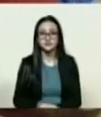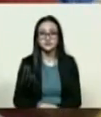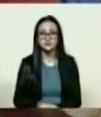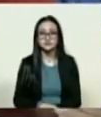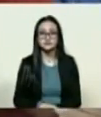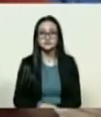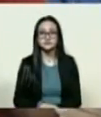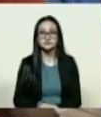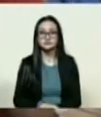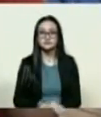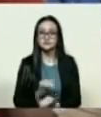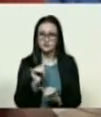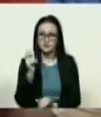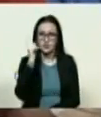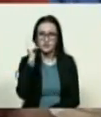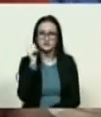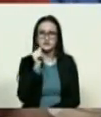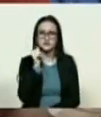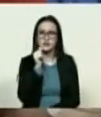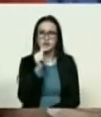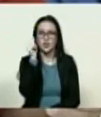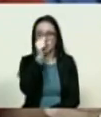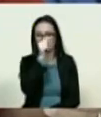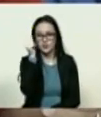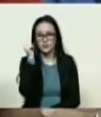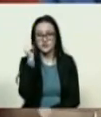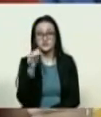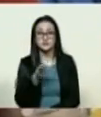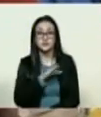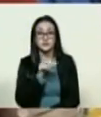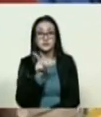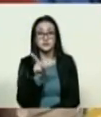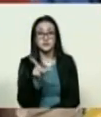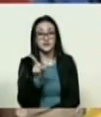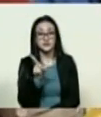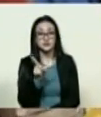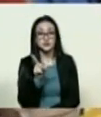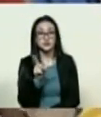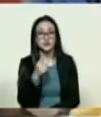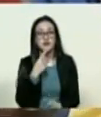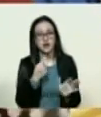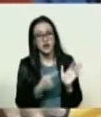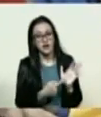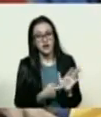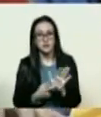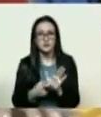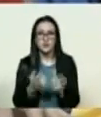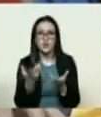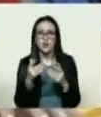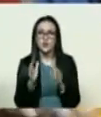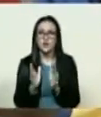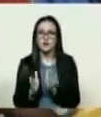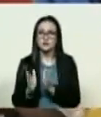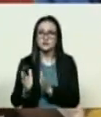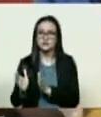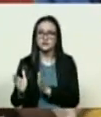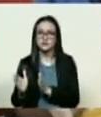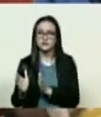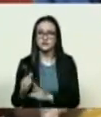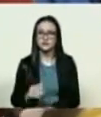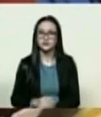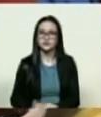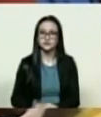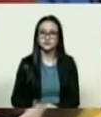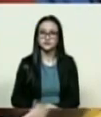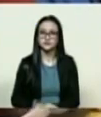día sábado y domingo. El Partido Socialista Unido de Venezuela dando ejemplo de organización, porque algunos